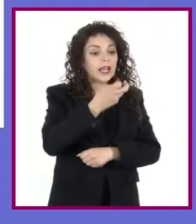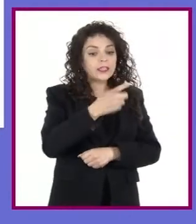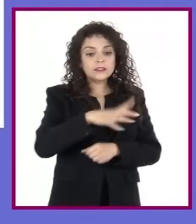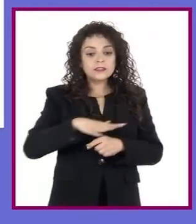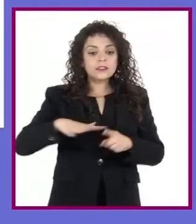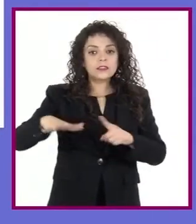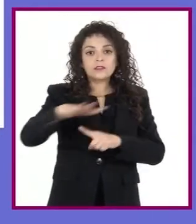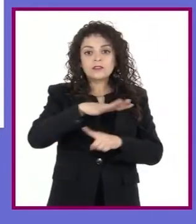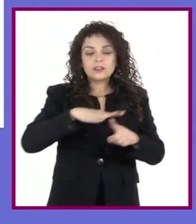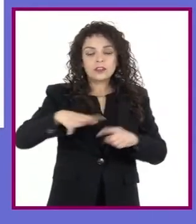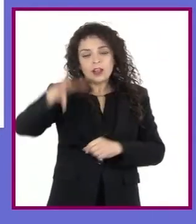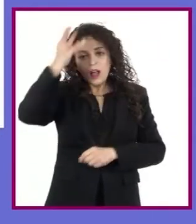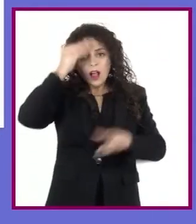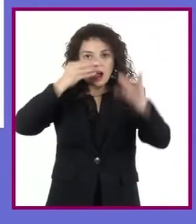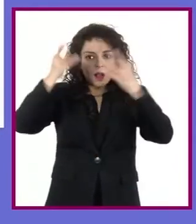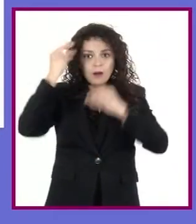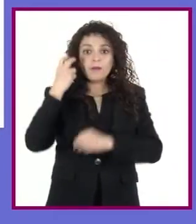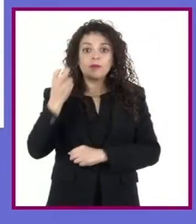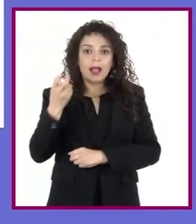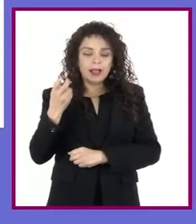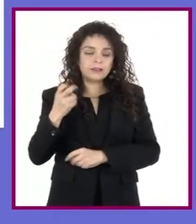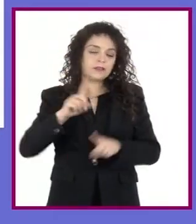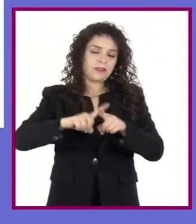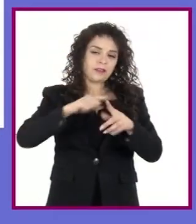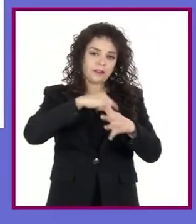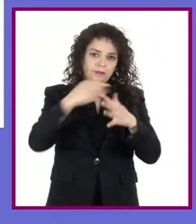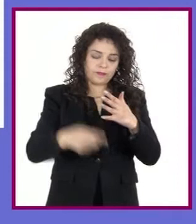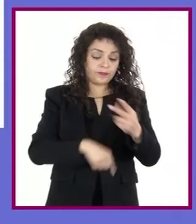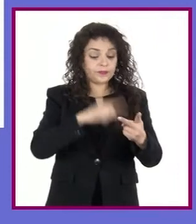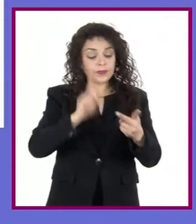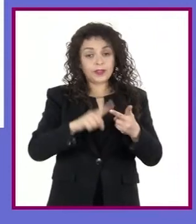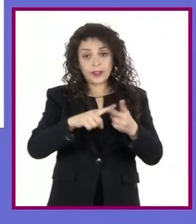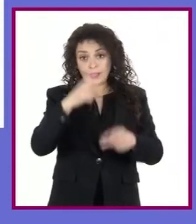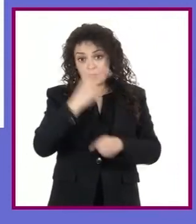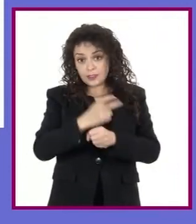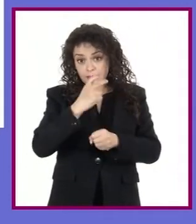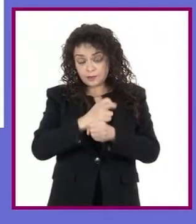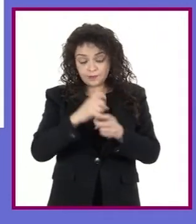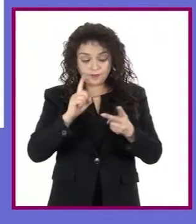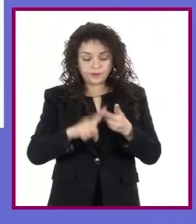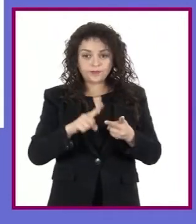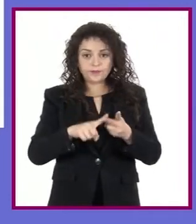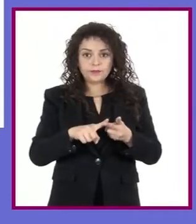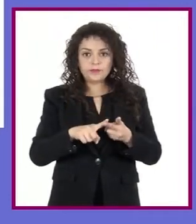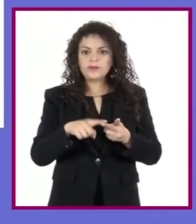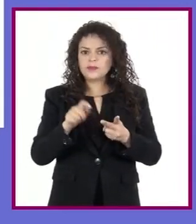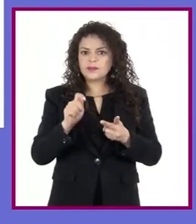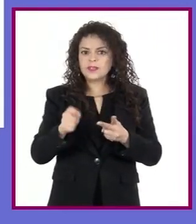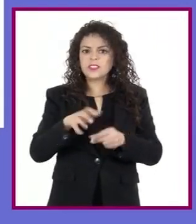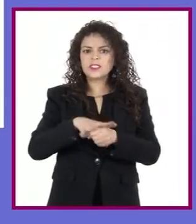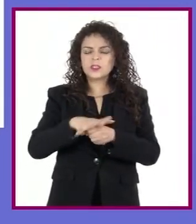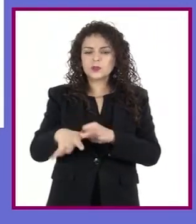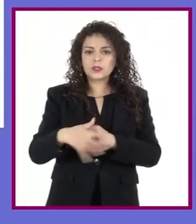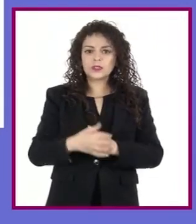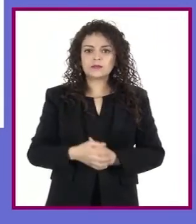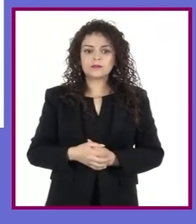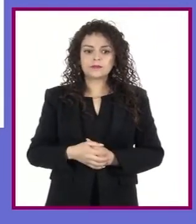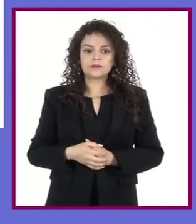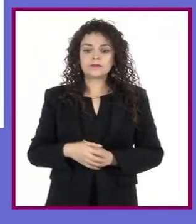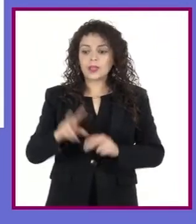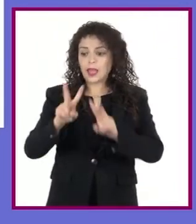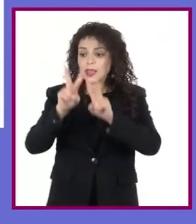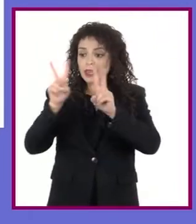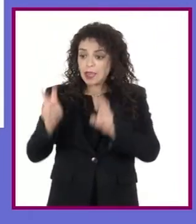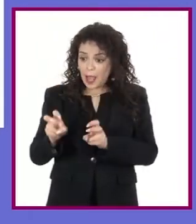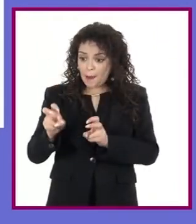la producción de conocimiento, etc. Y las fuentes secundarias son aquellas que dan cuenta de los temas